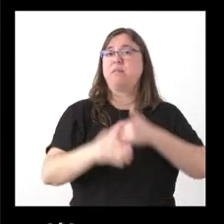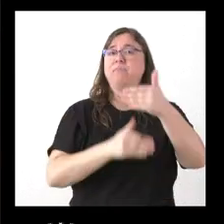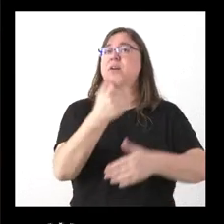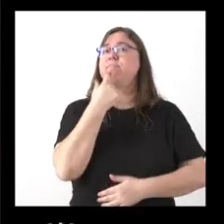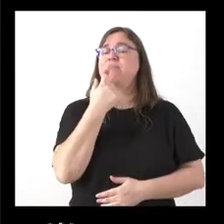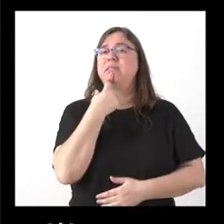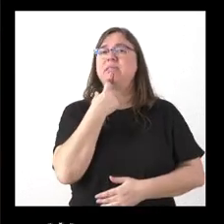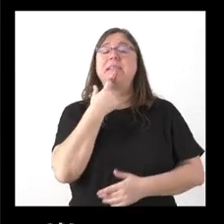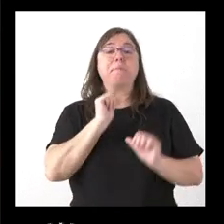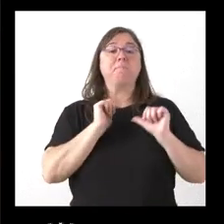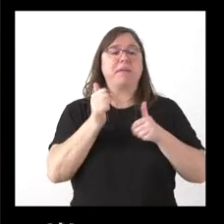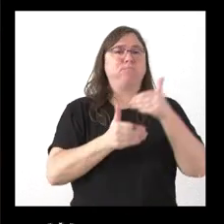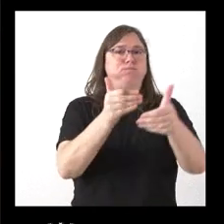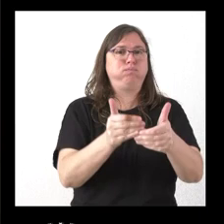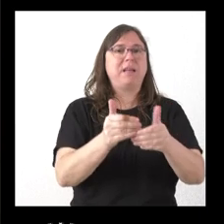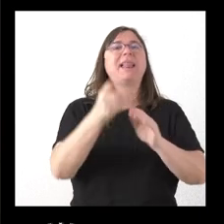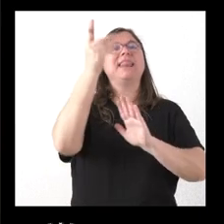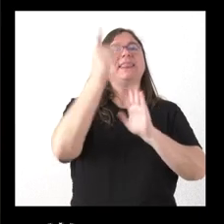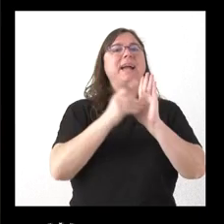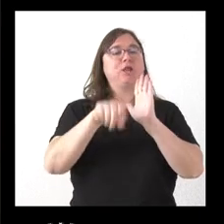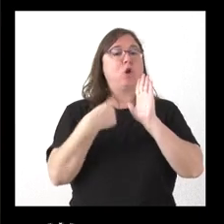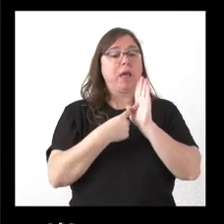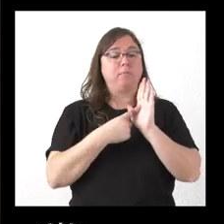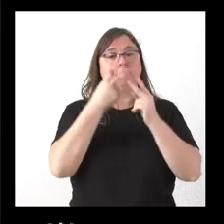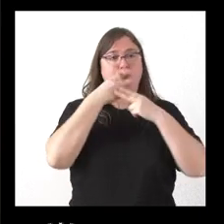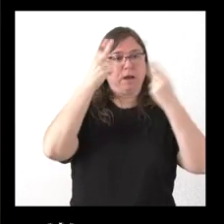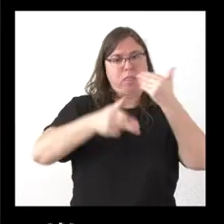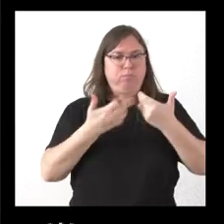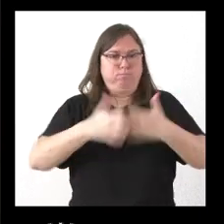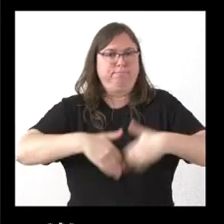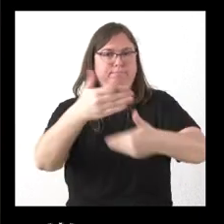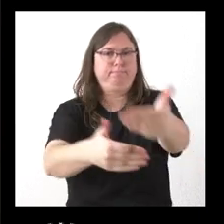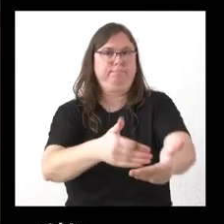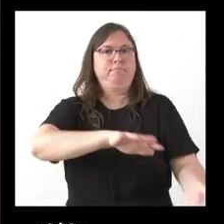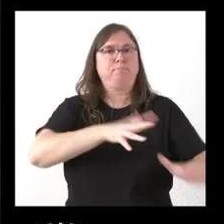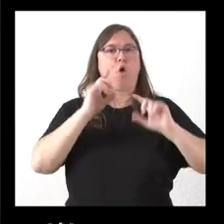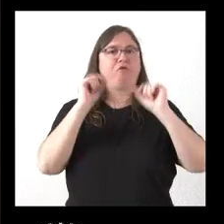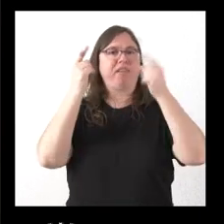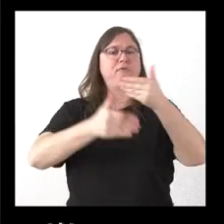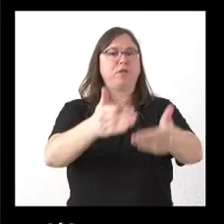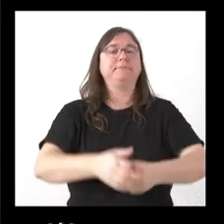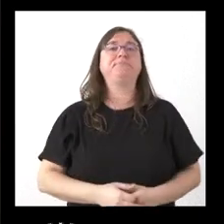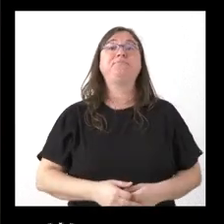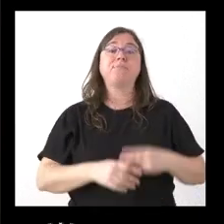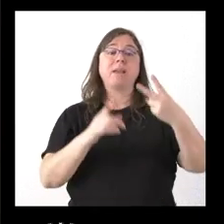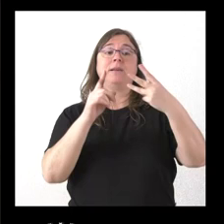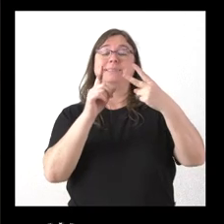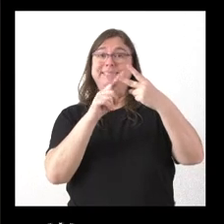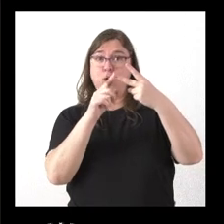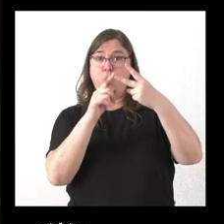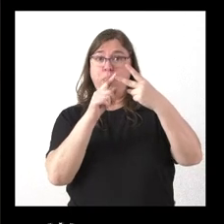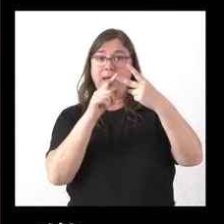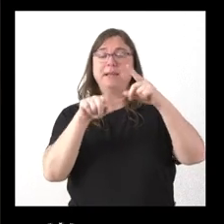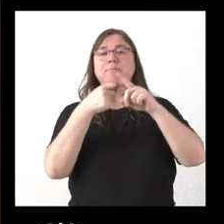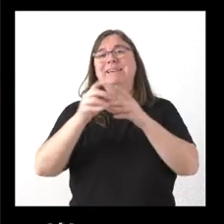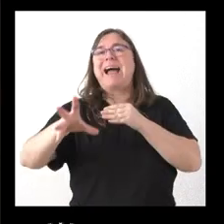prevé la inmediata entrada en vigor del decreto ley después de su publicación esa segunda disposición final junto con el